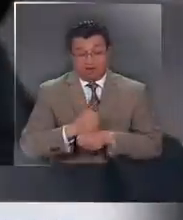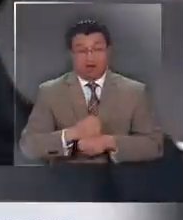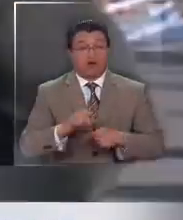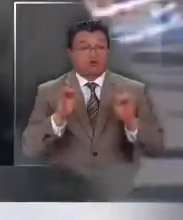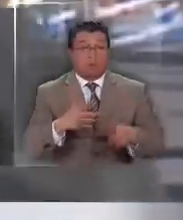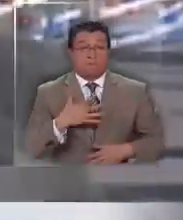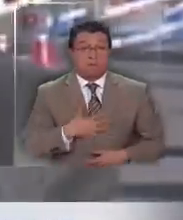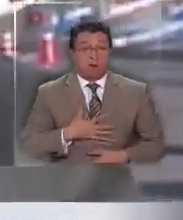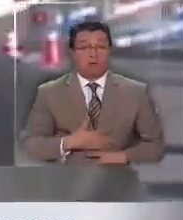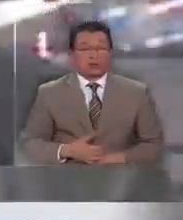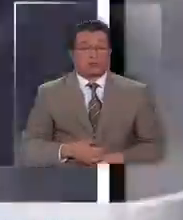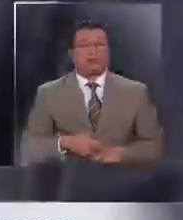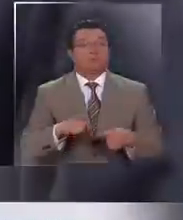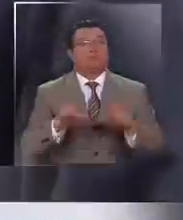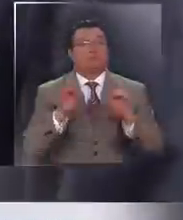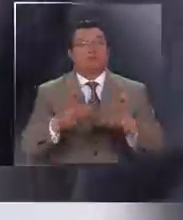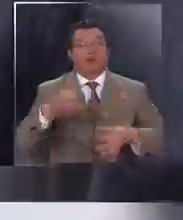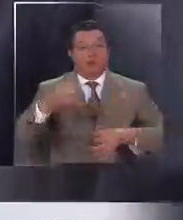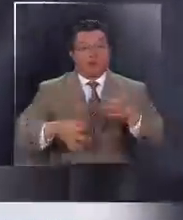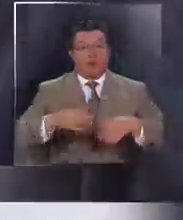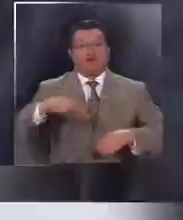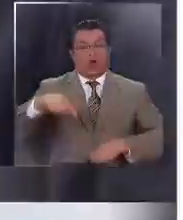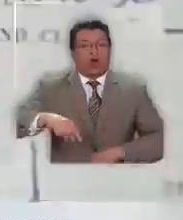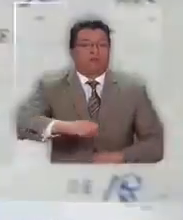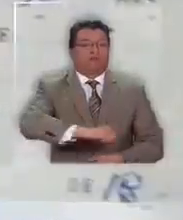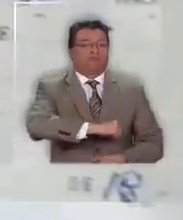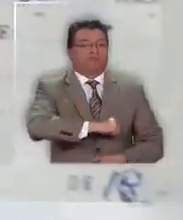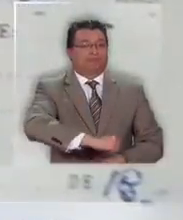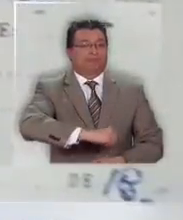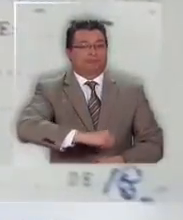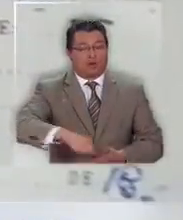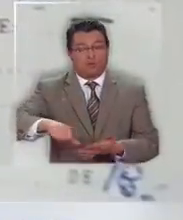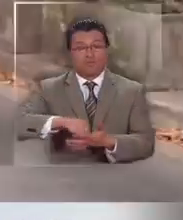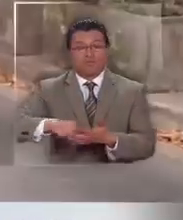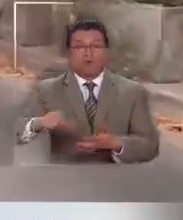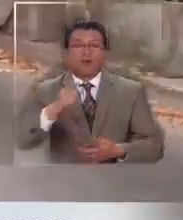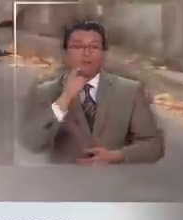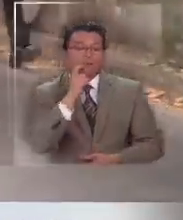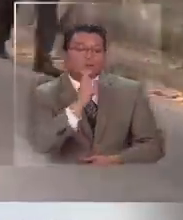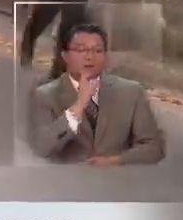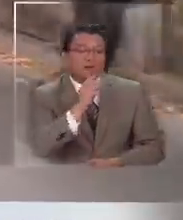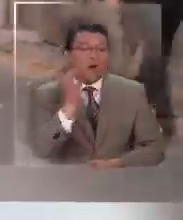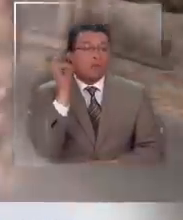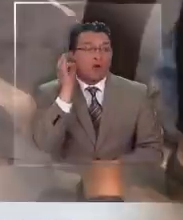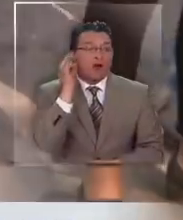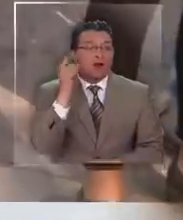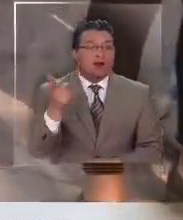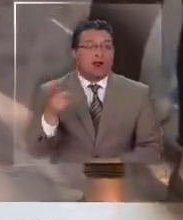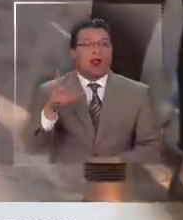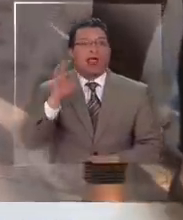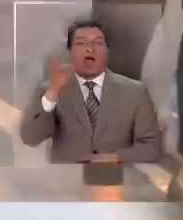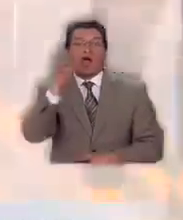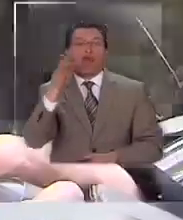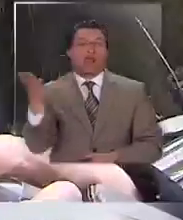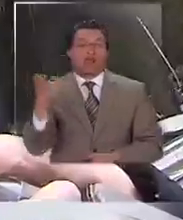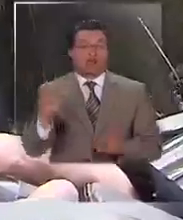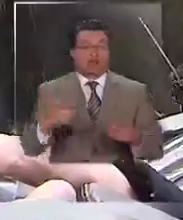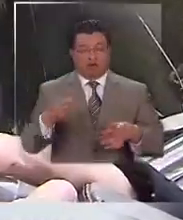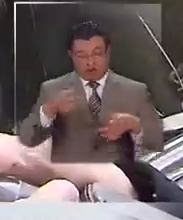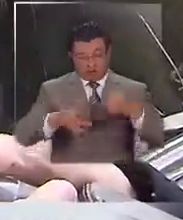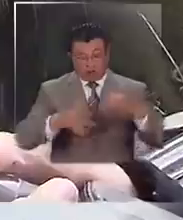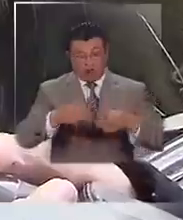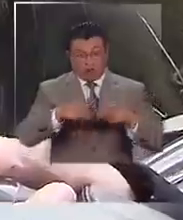el estilo, el tono del juez que hoy se opone con decisión a la multa por piropos que hace gala en Las Condes. Los juzgados policiales locales para